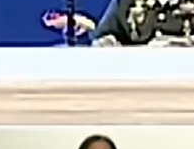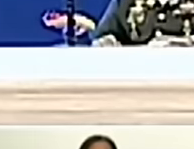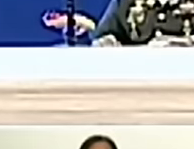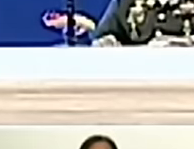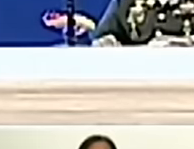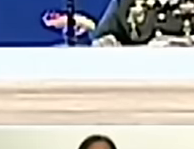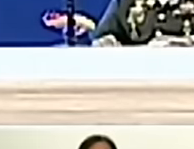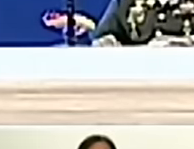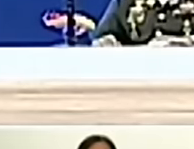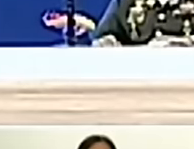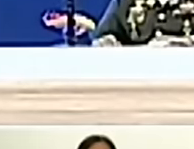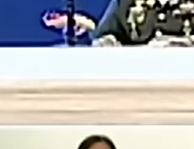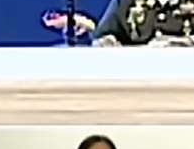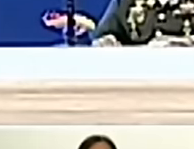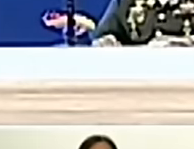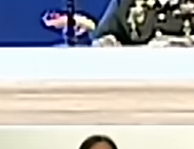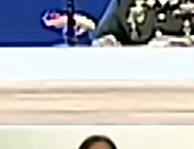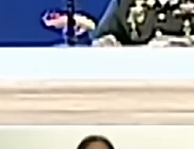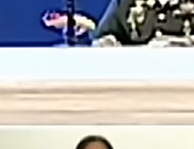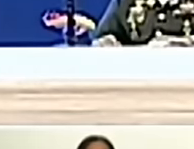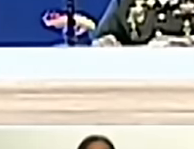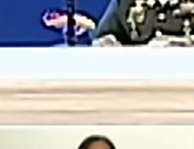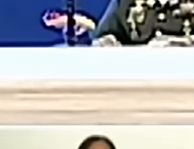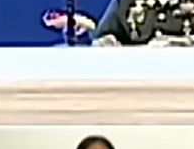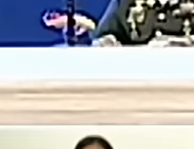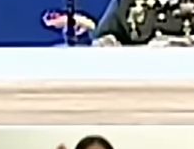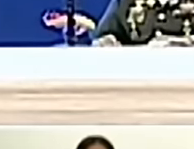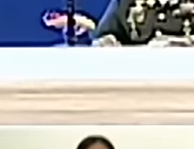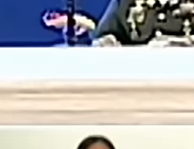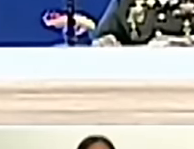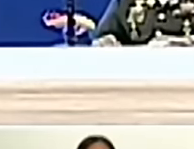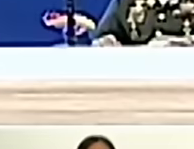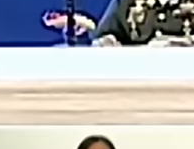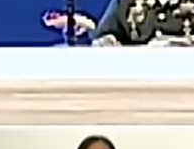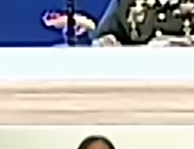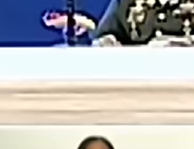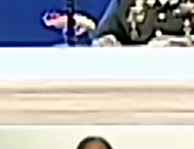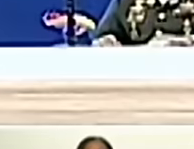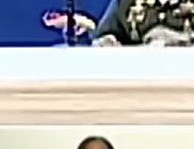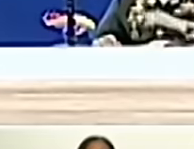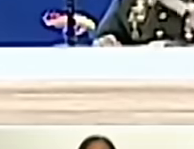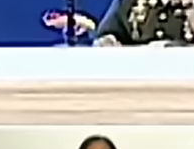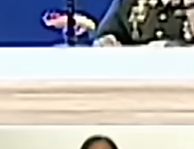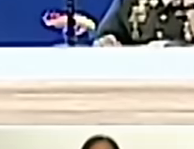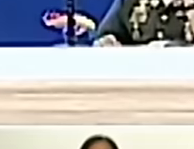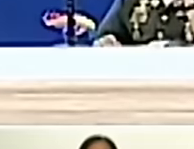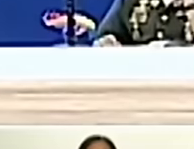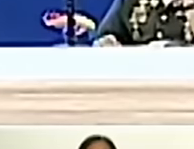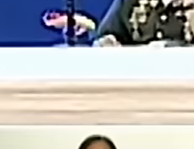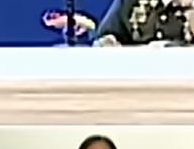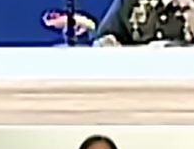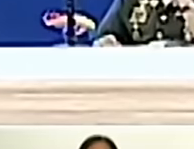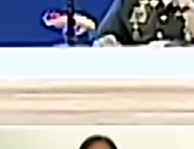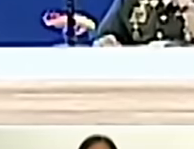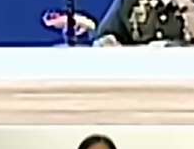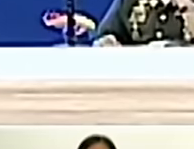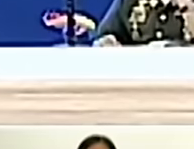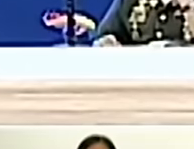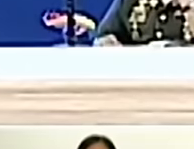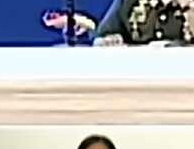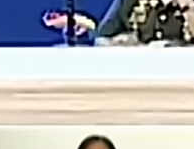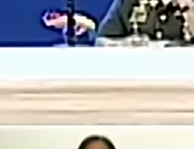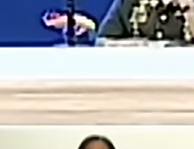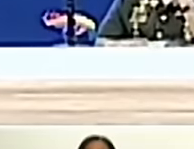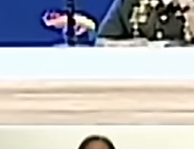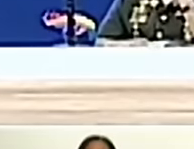directivo, padrino, den las órdenes para que todo este material circule en todas